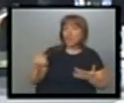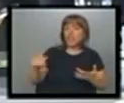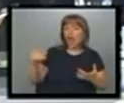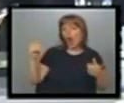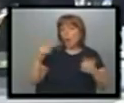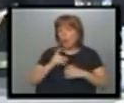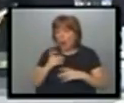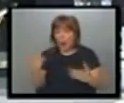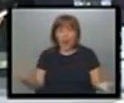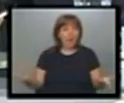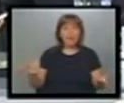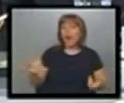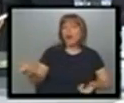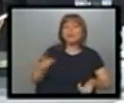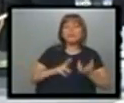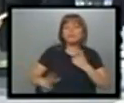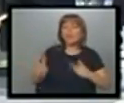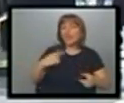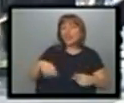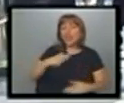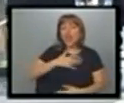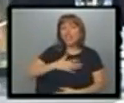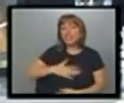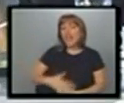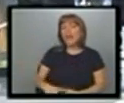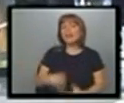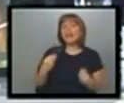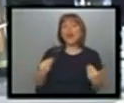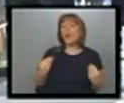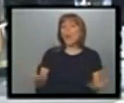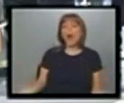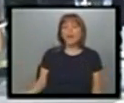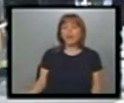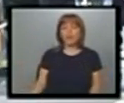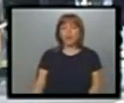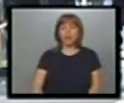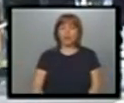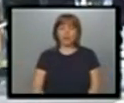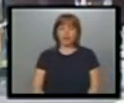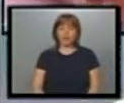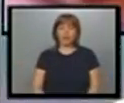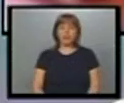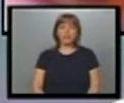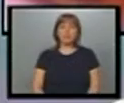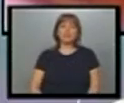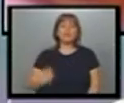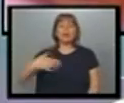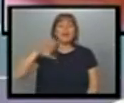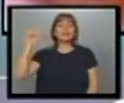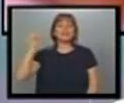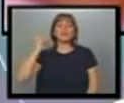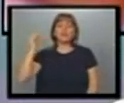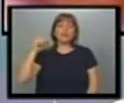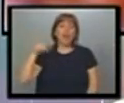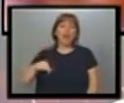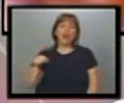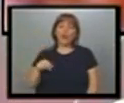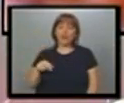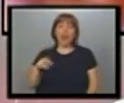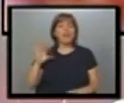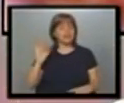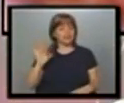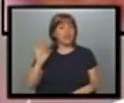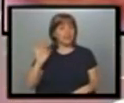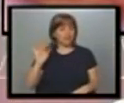de complicación? ¿Cuándo nos podemos quedar tranquilos con respecto a las siamesas? Lo más importante en este momento es un estado crítico,